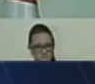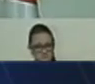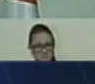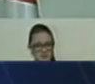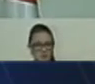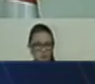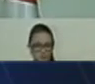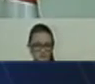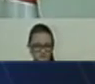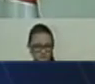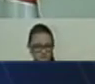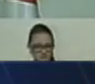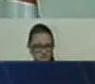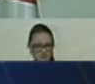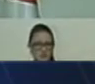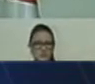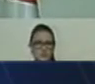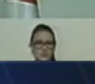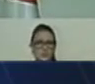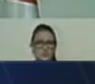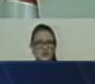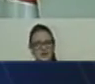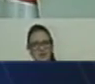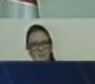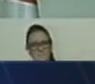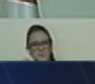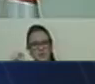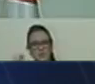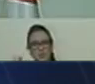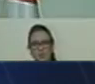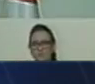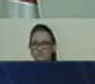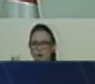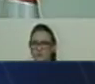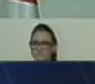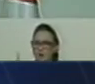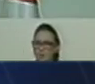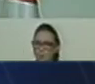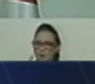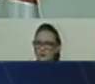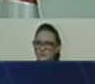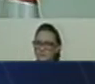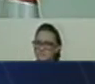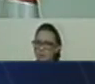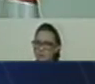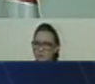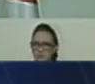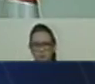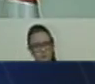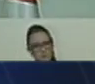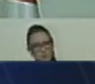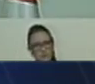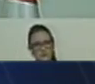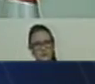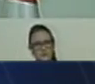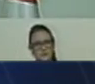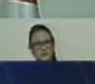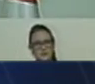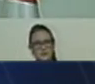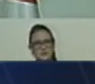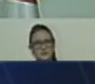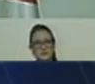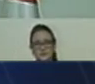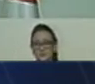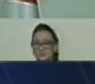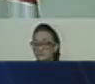sinceramente, ¿qué tiene Maduro que puntea las encuestas? Luego de todo lo que nos han hecho, luego de todo lo que nos hacen, la campaña esa